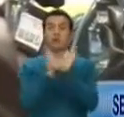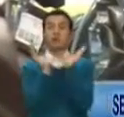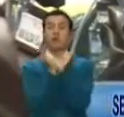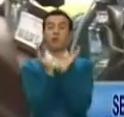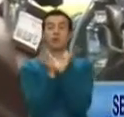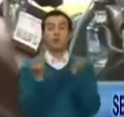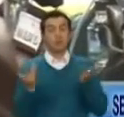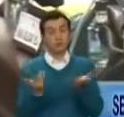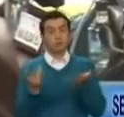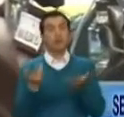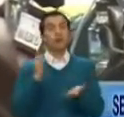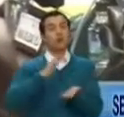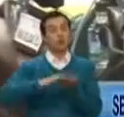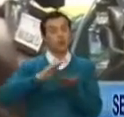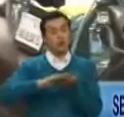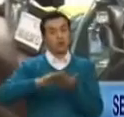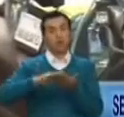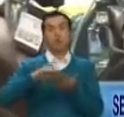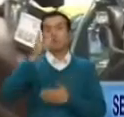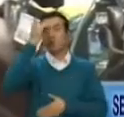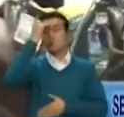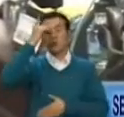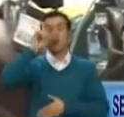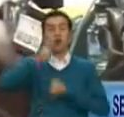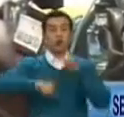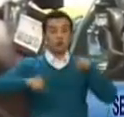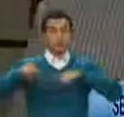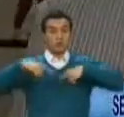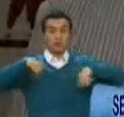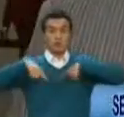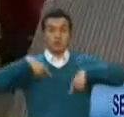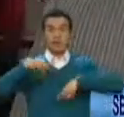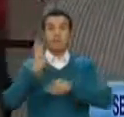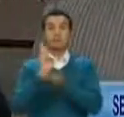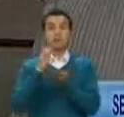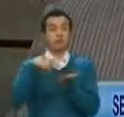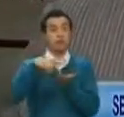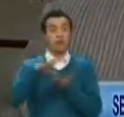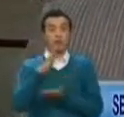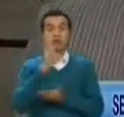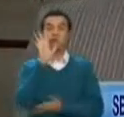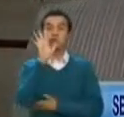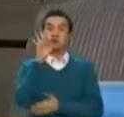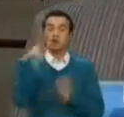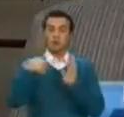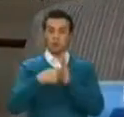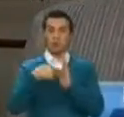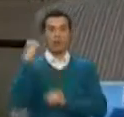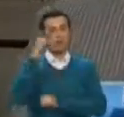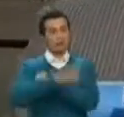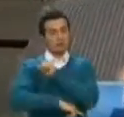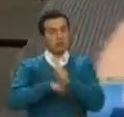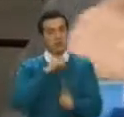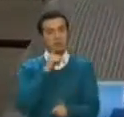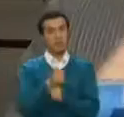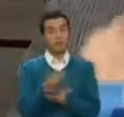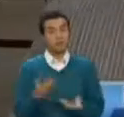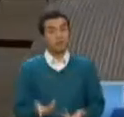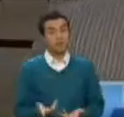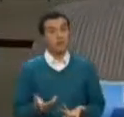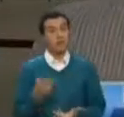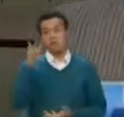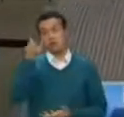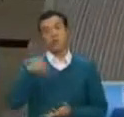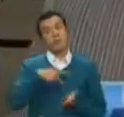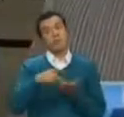Fomento y la condonación de deudas patronales por multas e intereses. Hasta 5.000 dólares se castiga la cartera y entonces, señor,